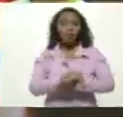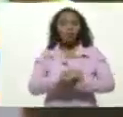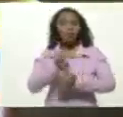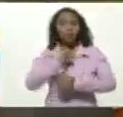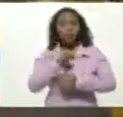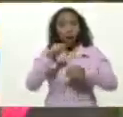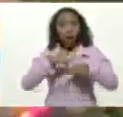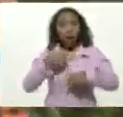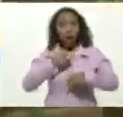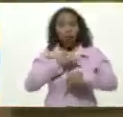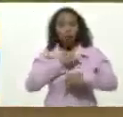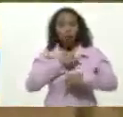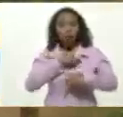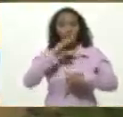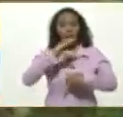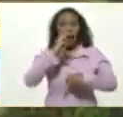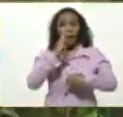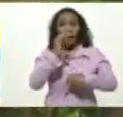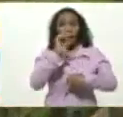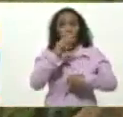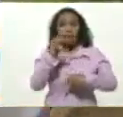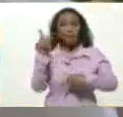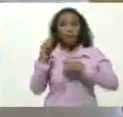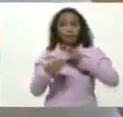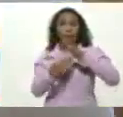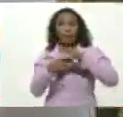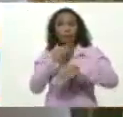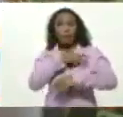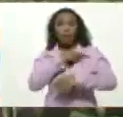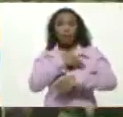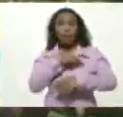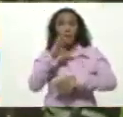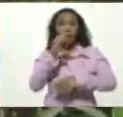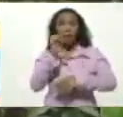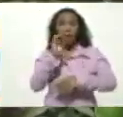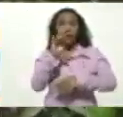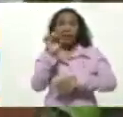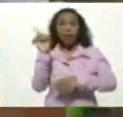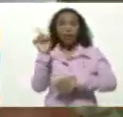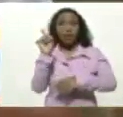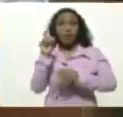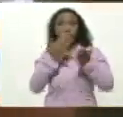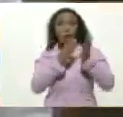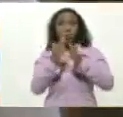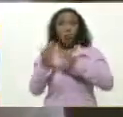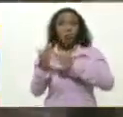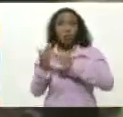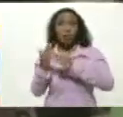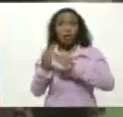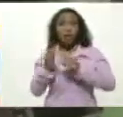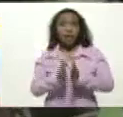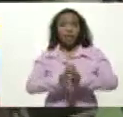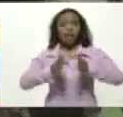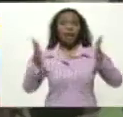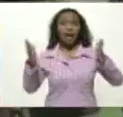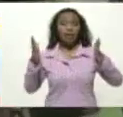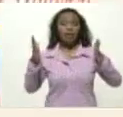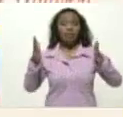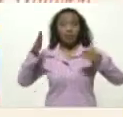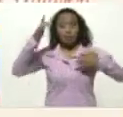desde acá, desde Cabima, en esta base de misiones Rafael Urdaneta y en la comuna gigante Hugo